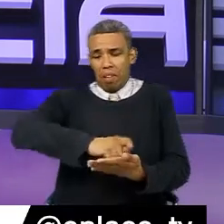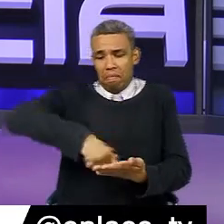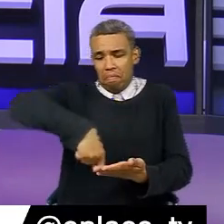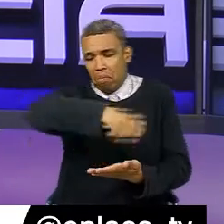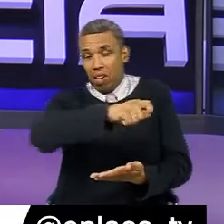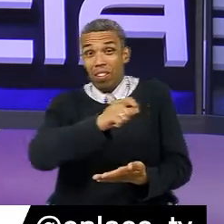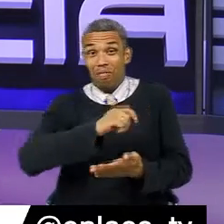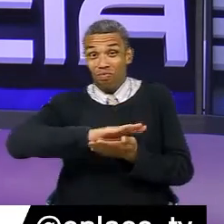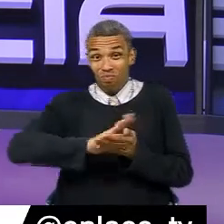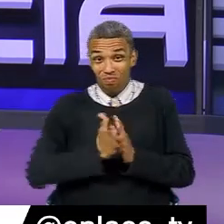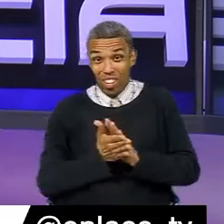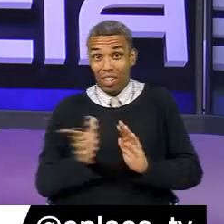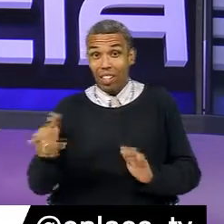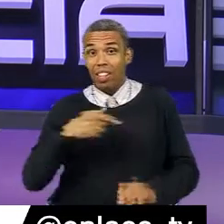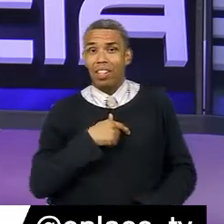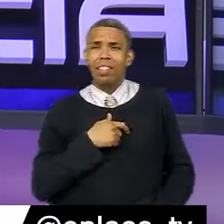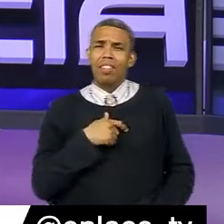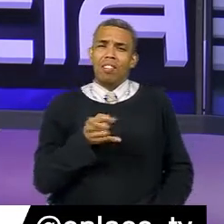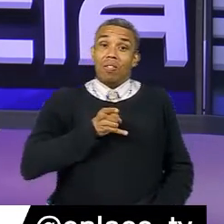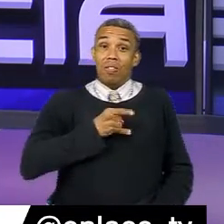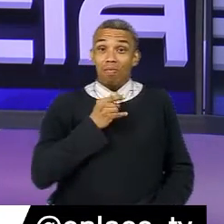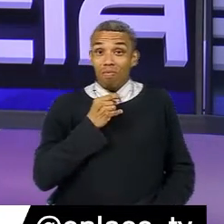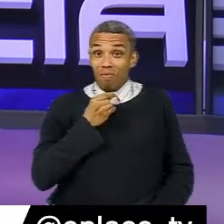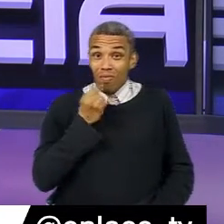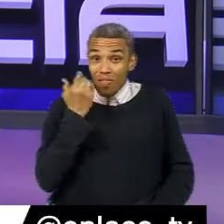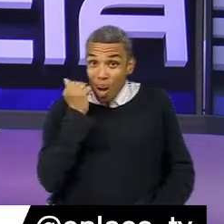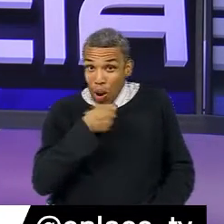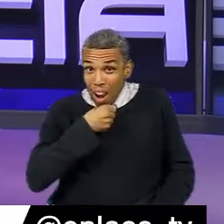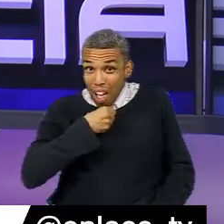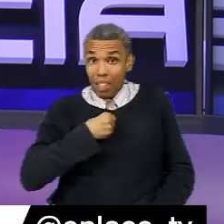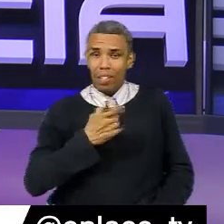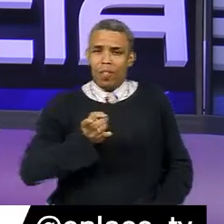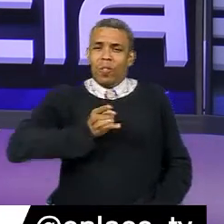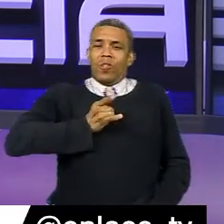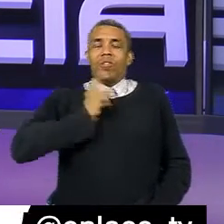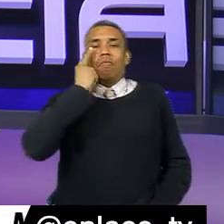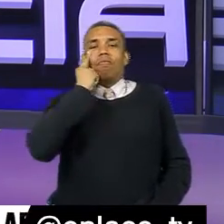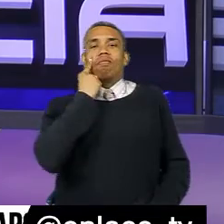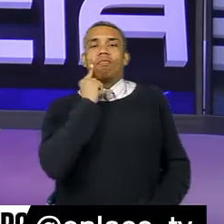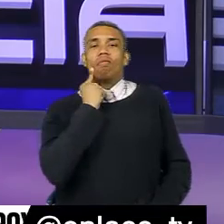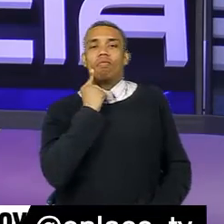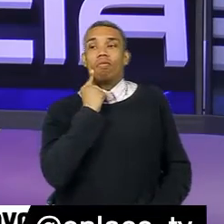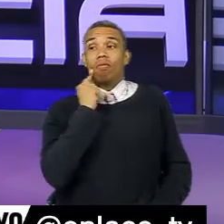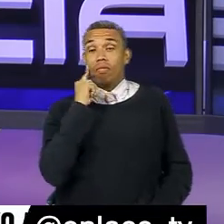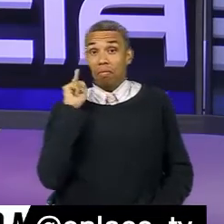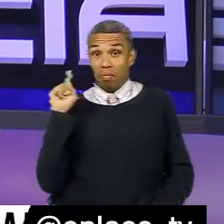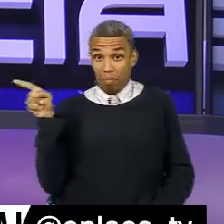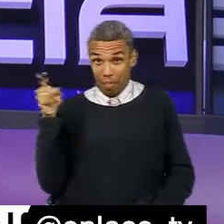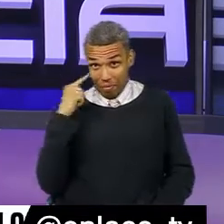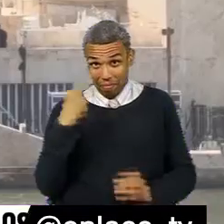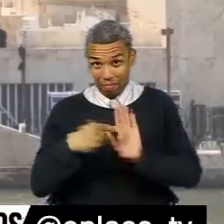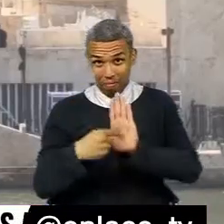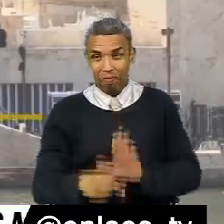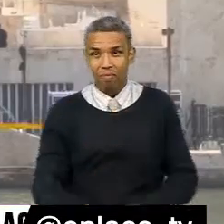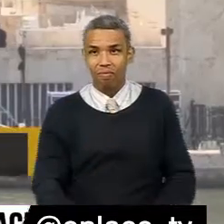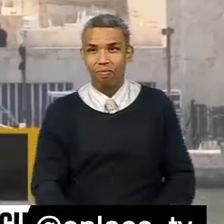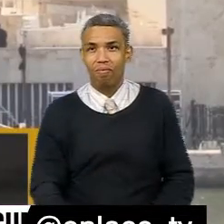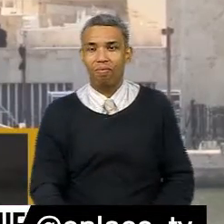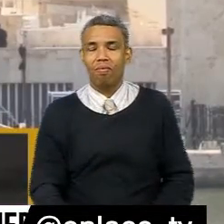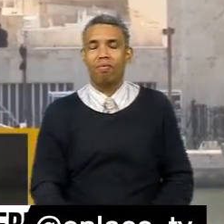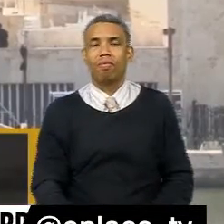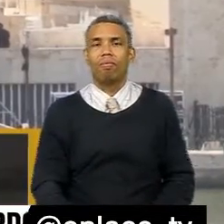este evento se robó la atención de los medios internacionales. Así lo reseñó la propia BBC de Londres. Desde el